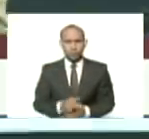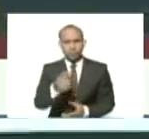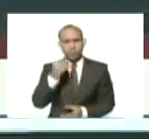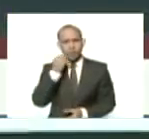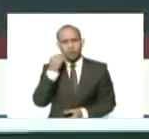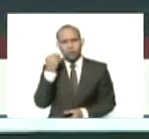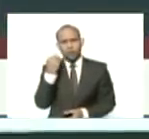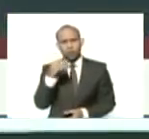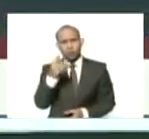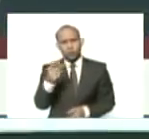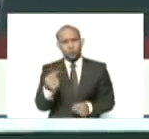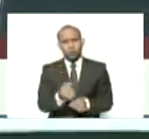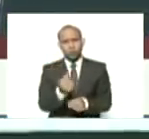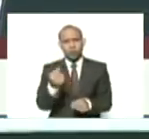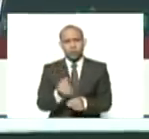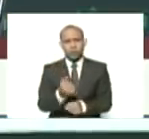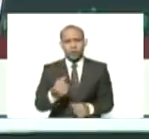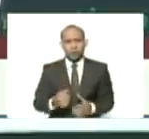Juventud obrera.